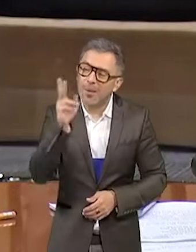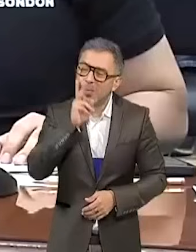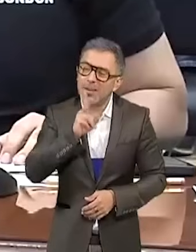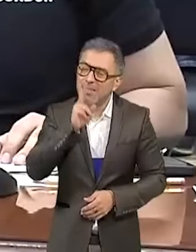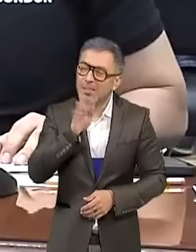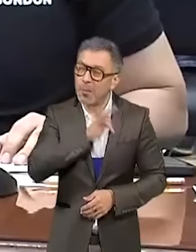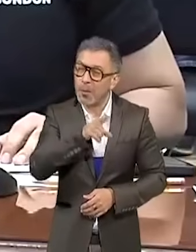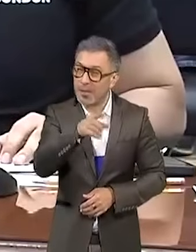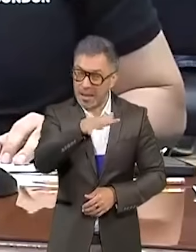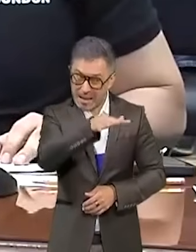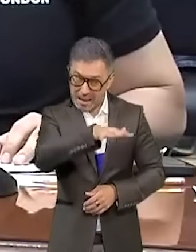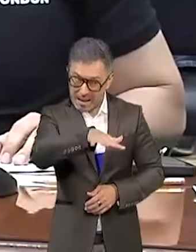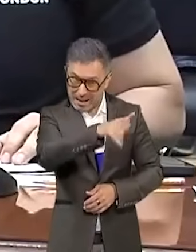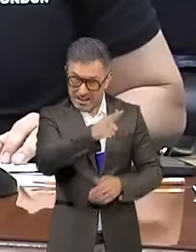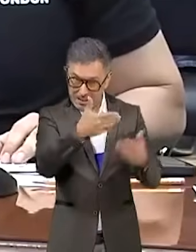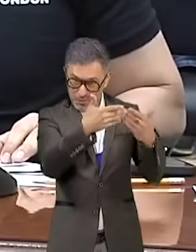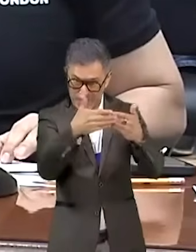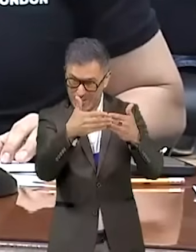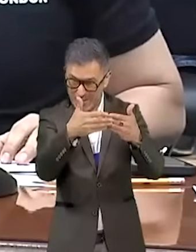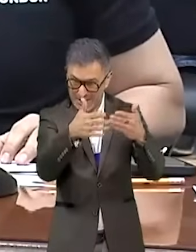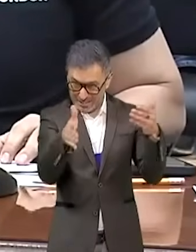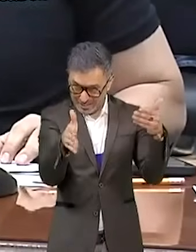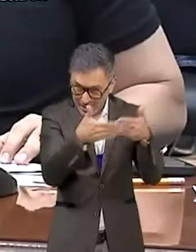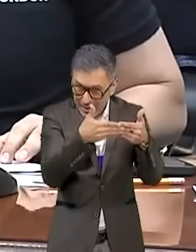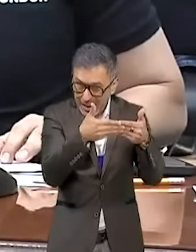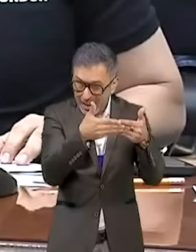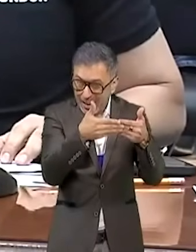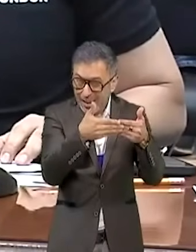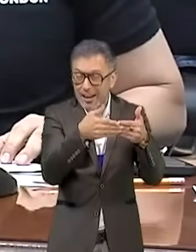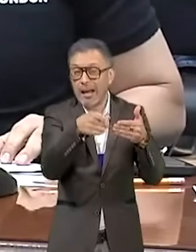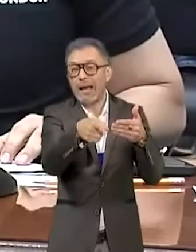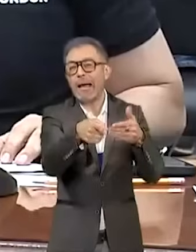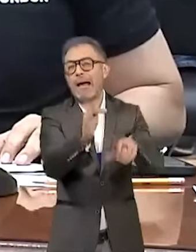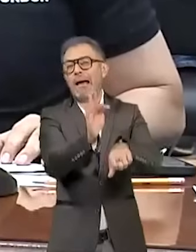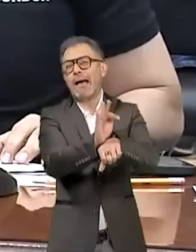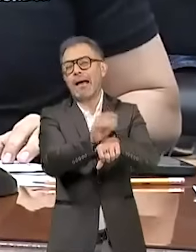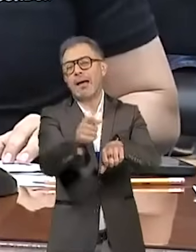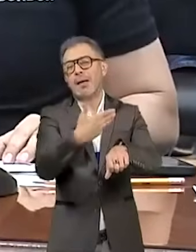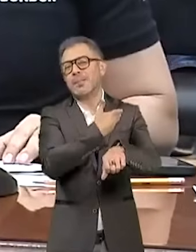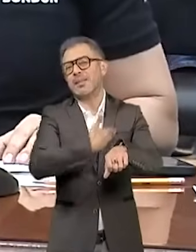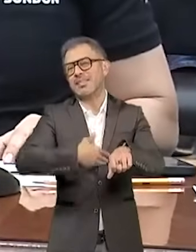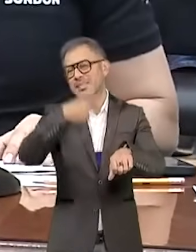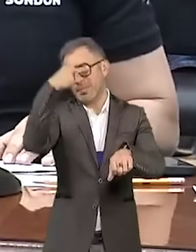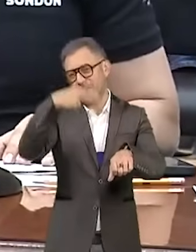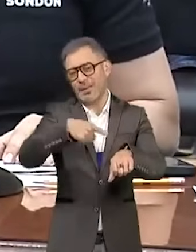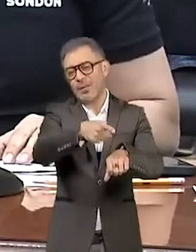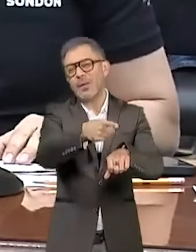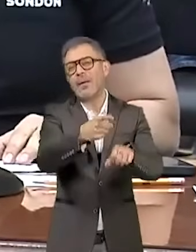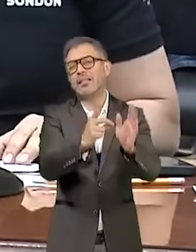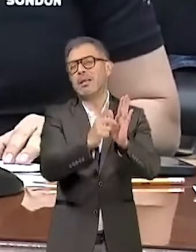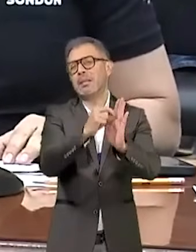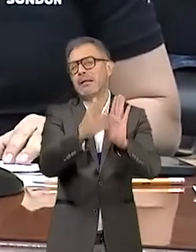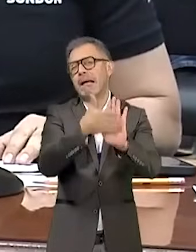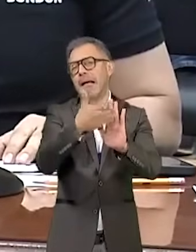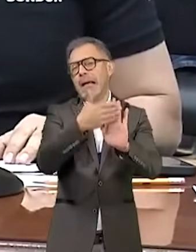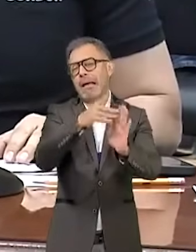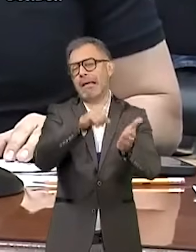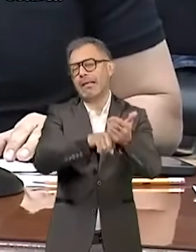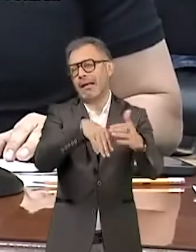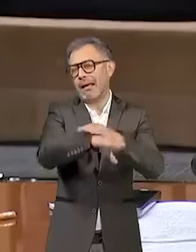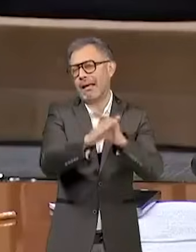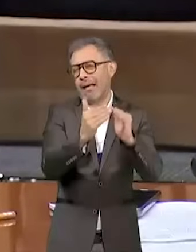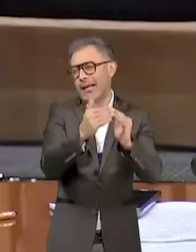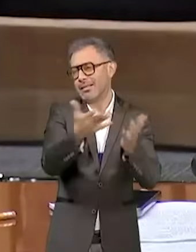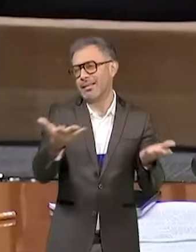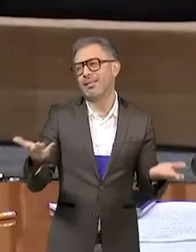públicas para que pudiera habitar en Palacio Nacional el presidente de la República.